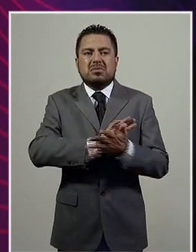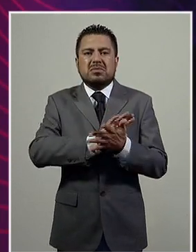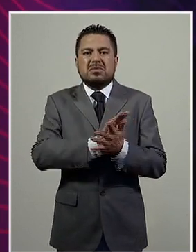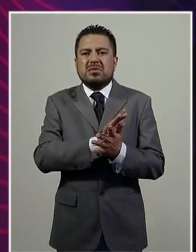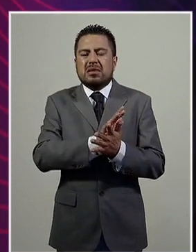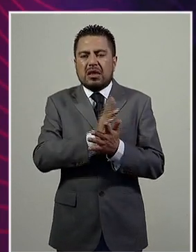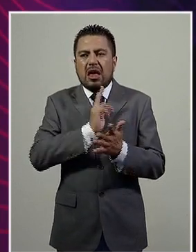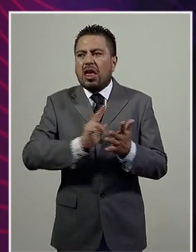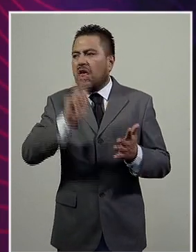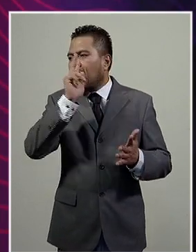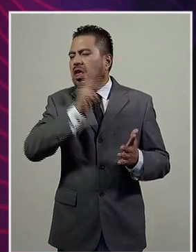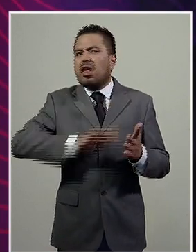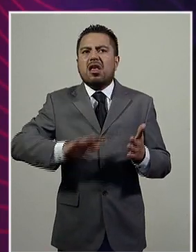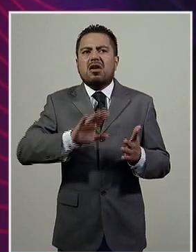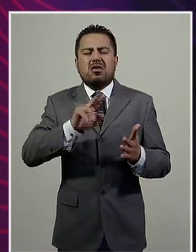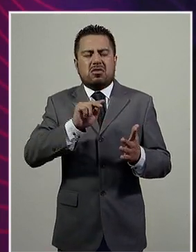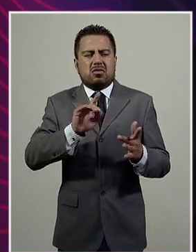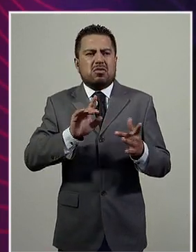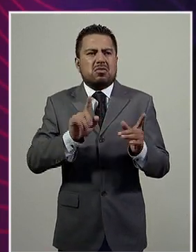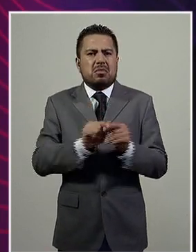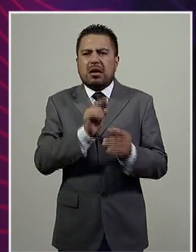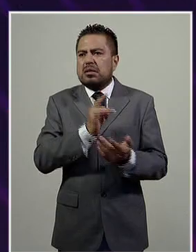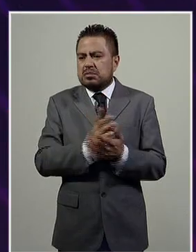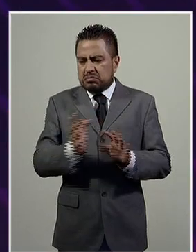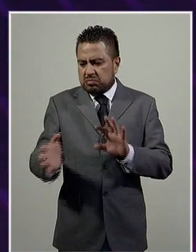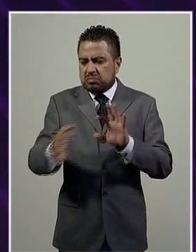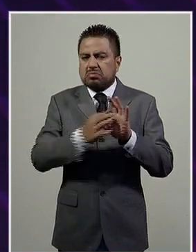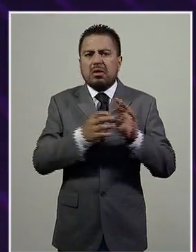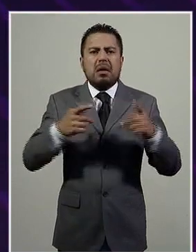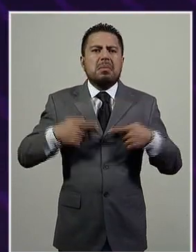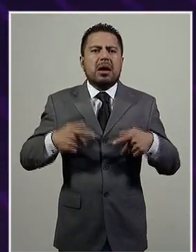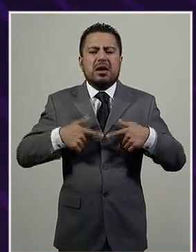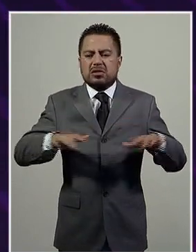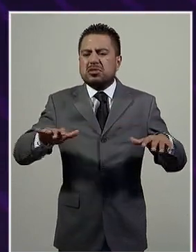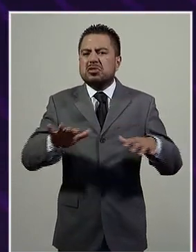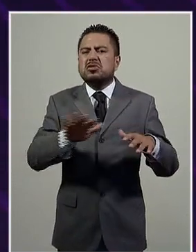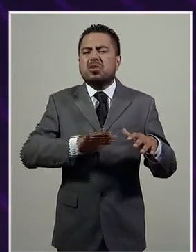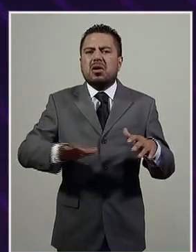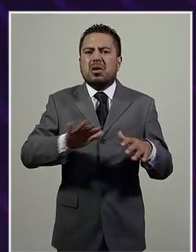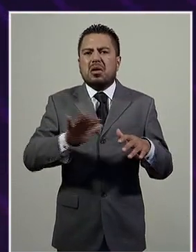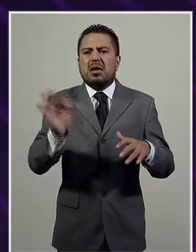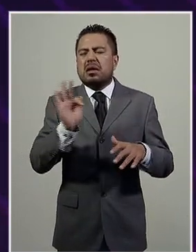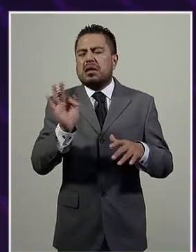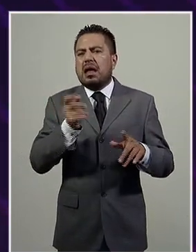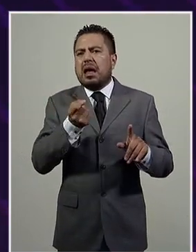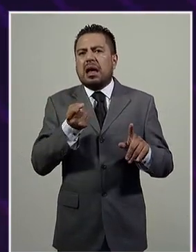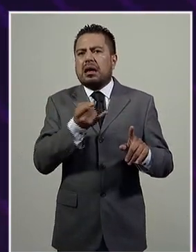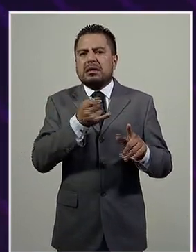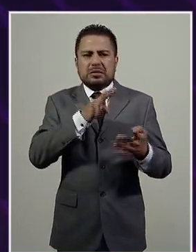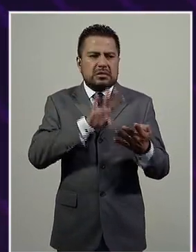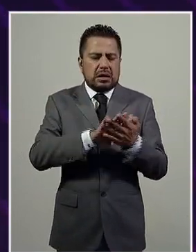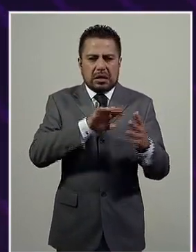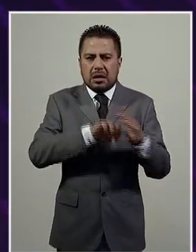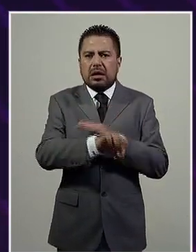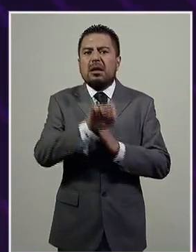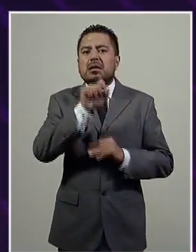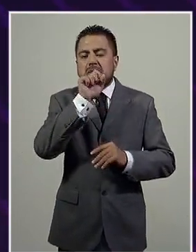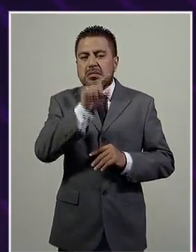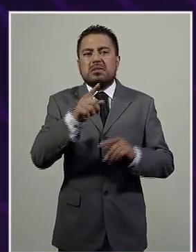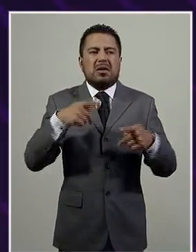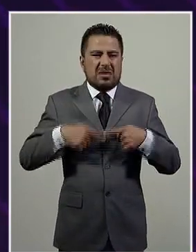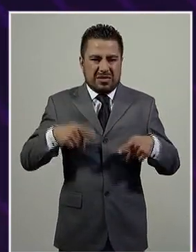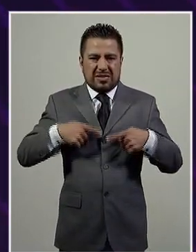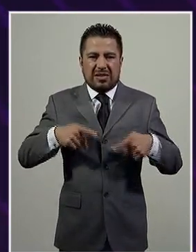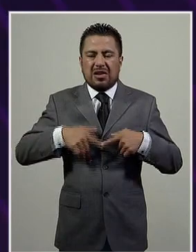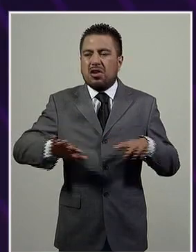e ignorancia se piensa que solamente fue una práctica adoptada por personas que tal cual estuvieron en la cárcel, ¿no? Y que también esas